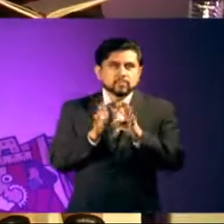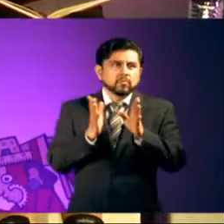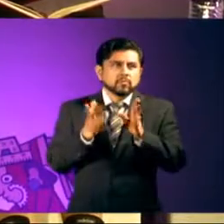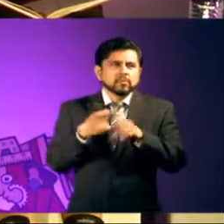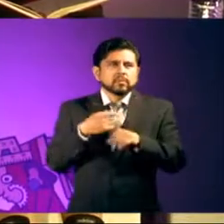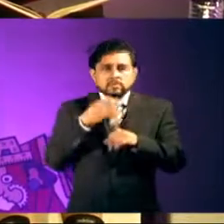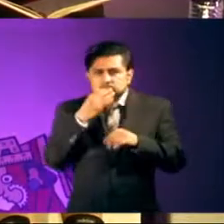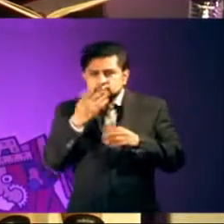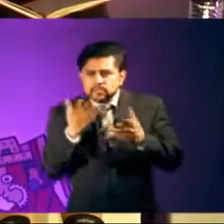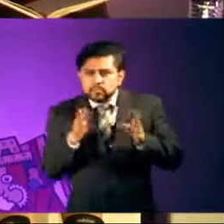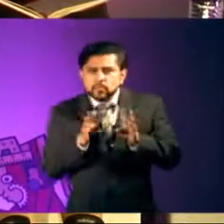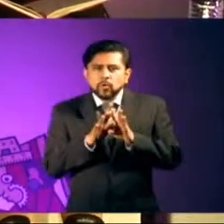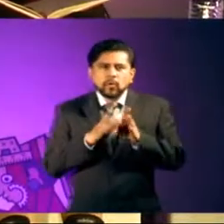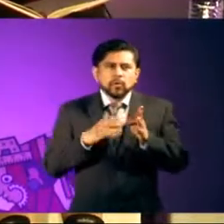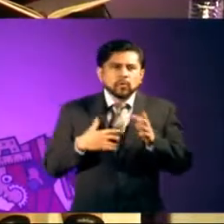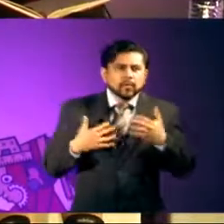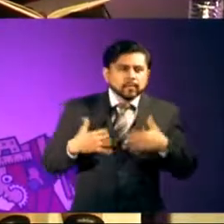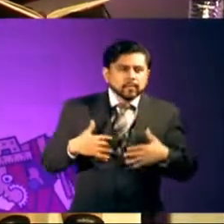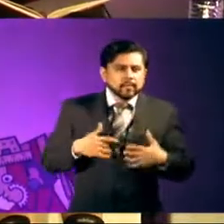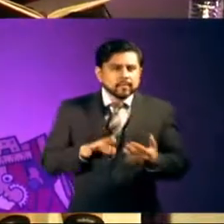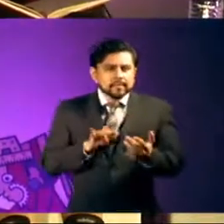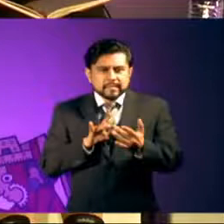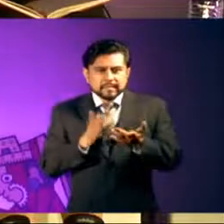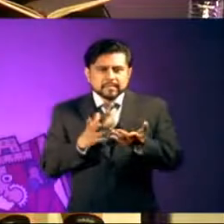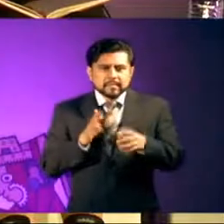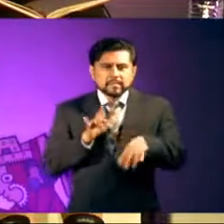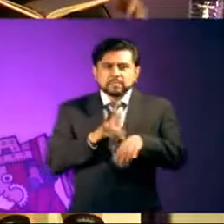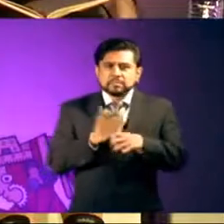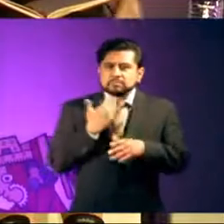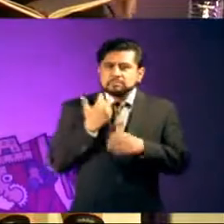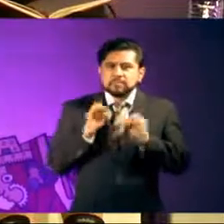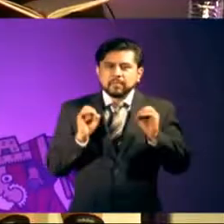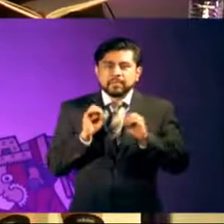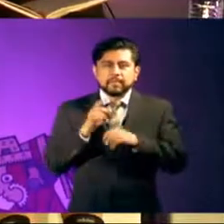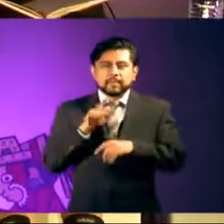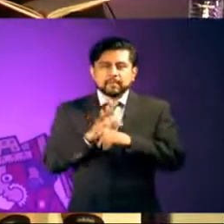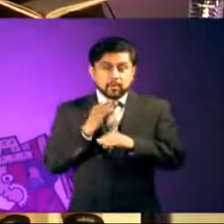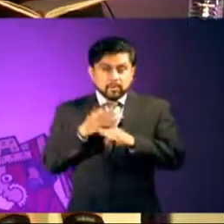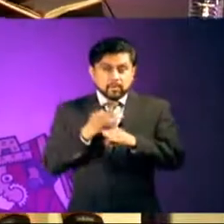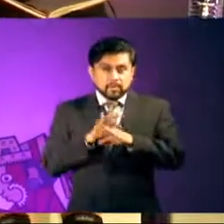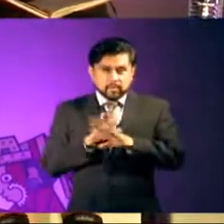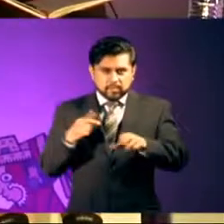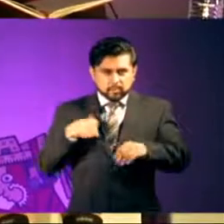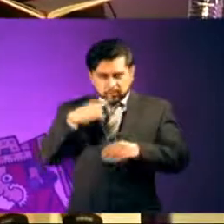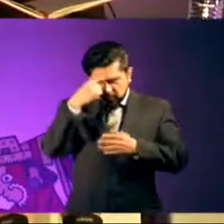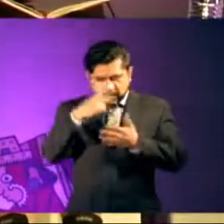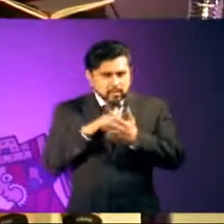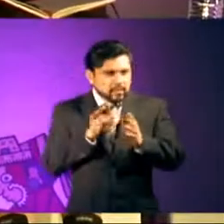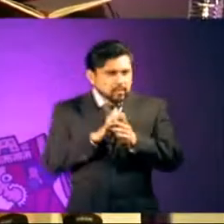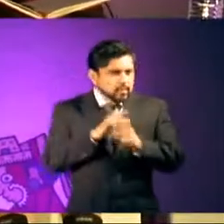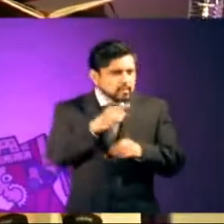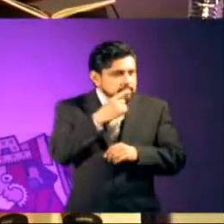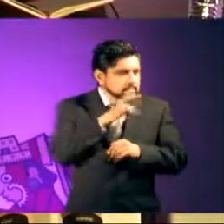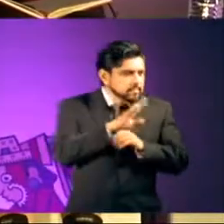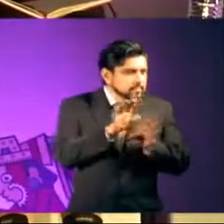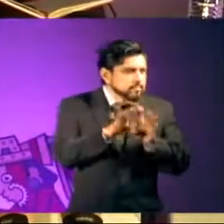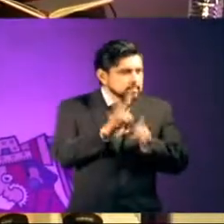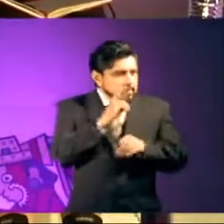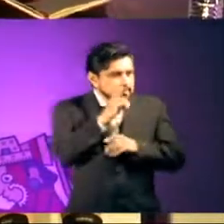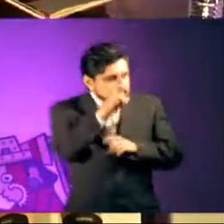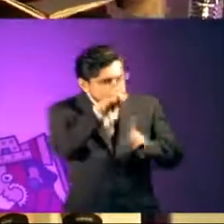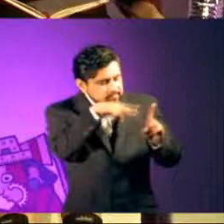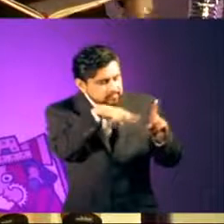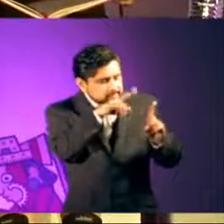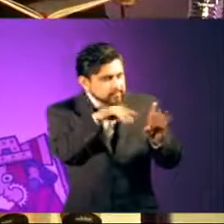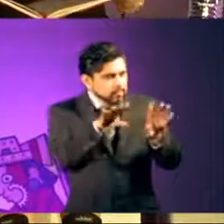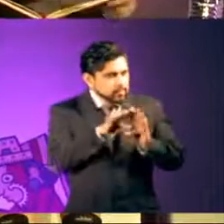cuando la vemos solo en la pantalla y por eso nos cansamos tanto pero ahorita yo creo que te voy a estar oliendo viendo cómo te mueves todo